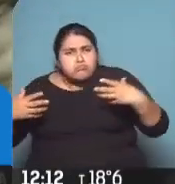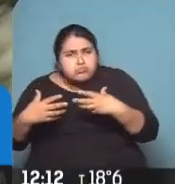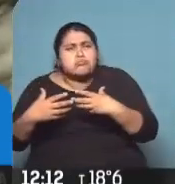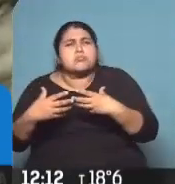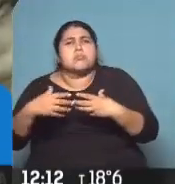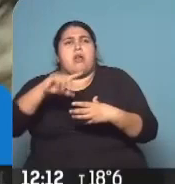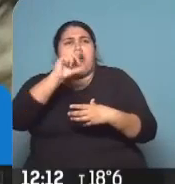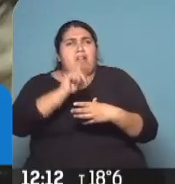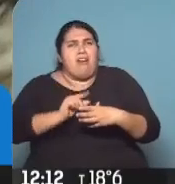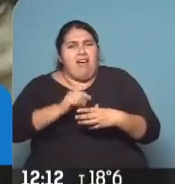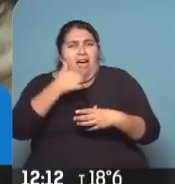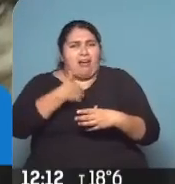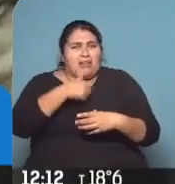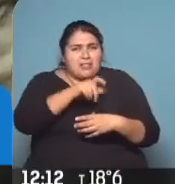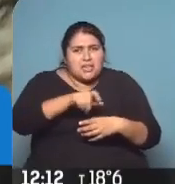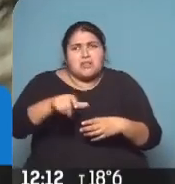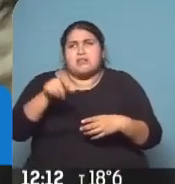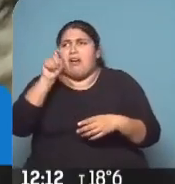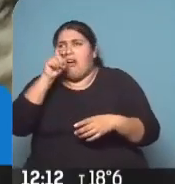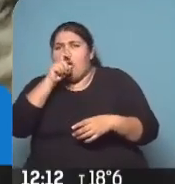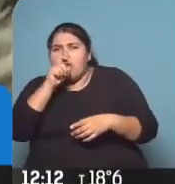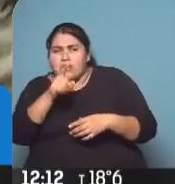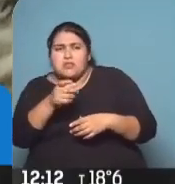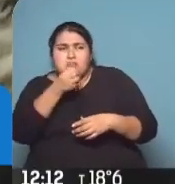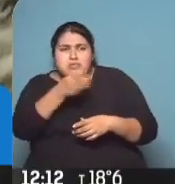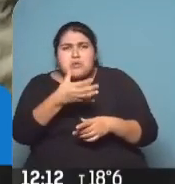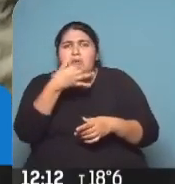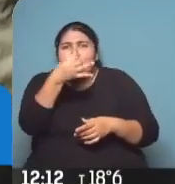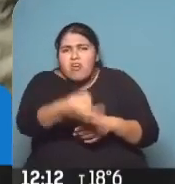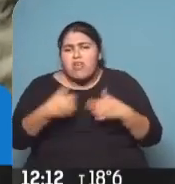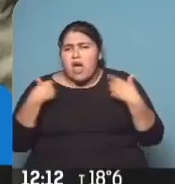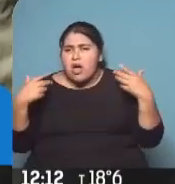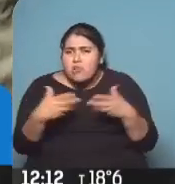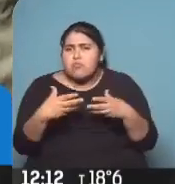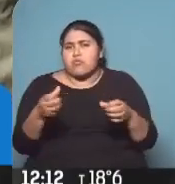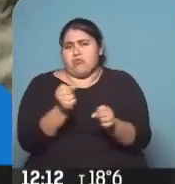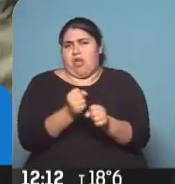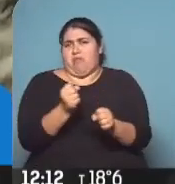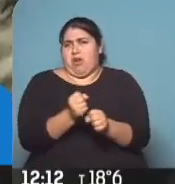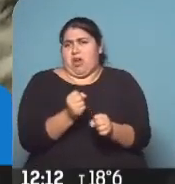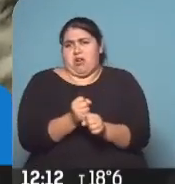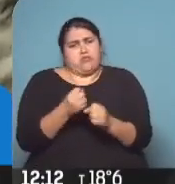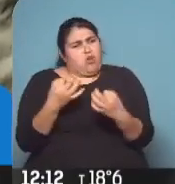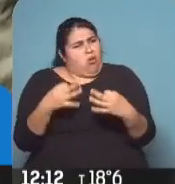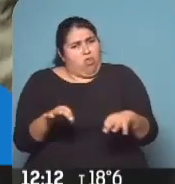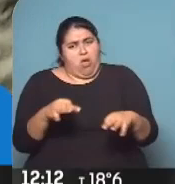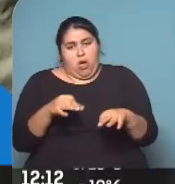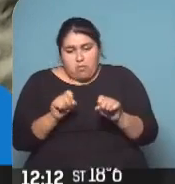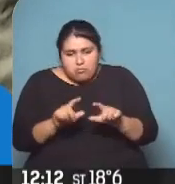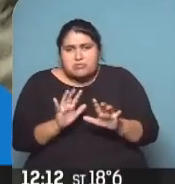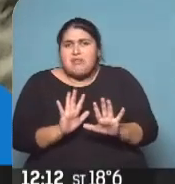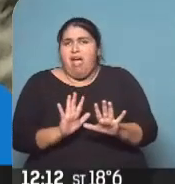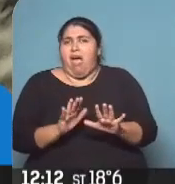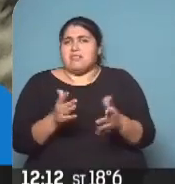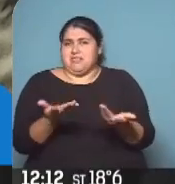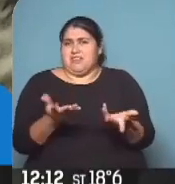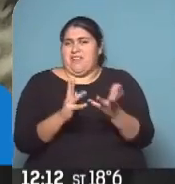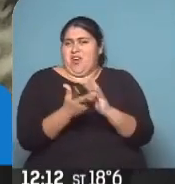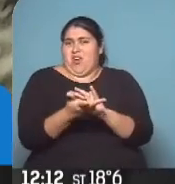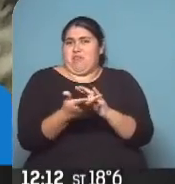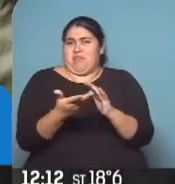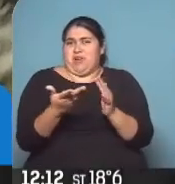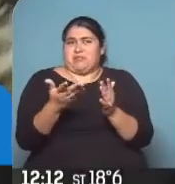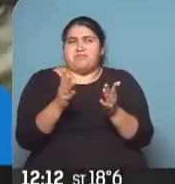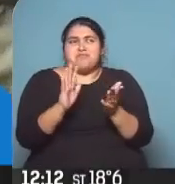argentinos diciéndonos la verdad y trabajando en equipo como lo estamos haciendo en este proyecto de poner en valor